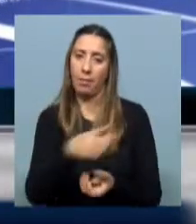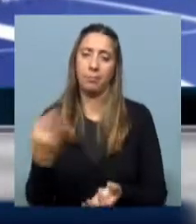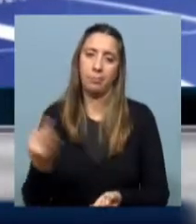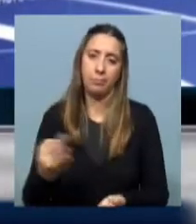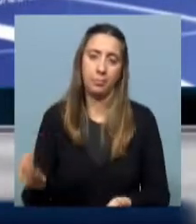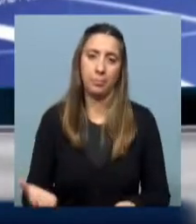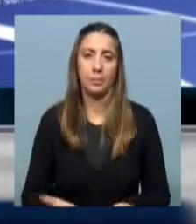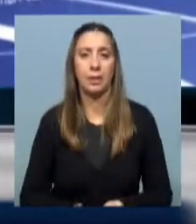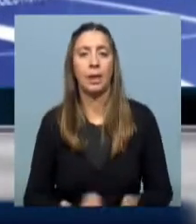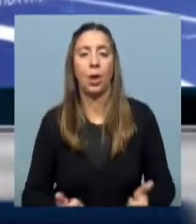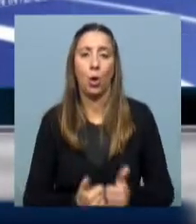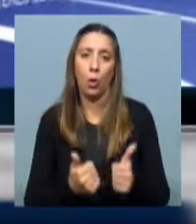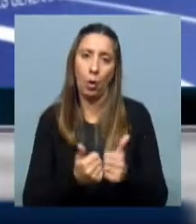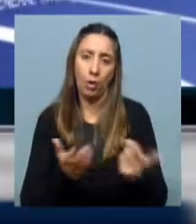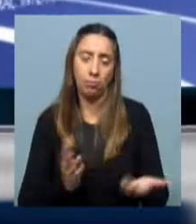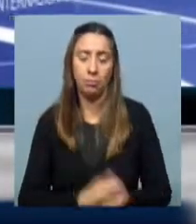quemando, evidentemente era una quema controlada.